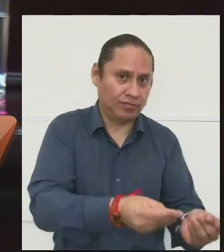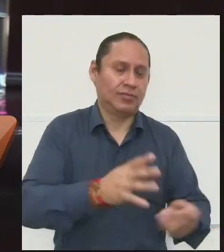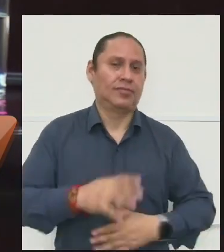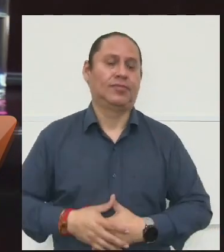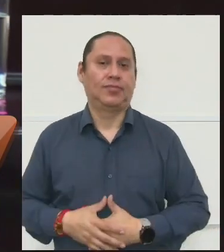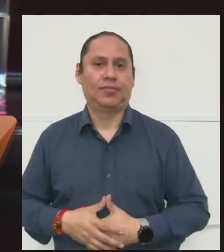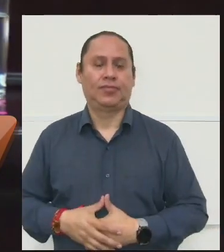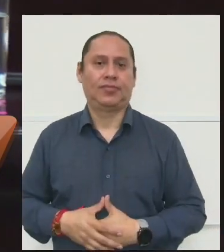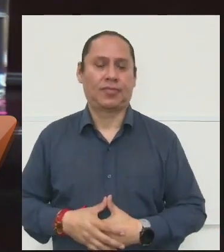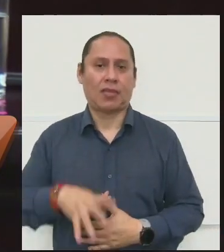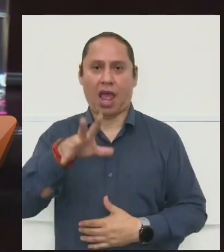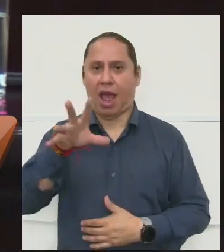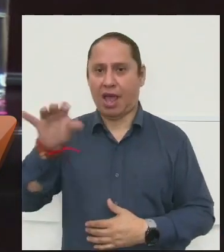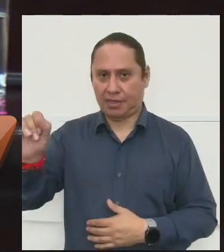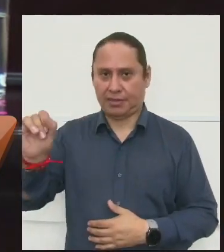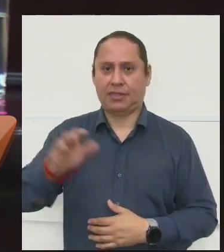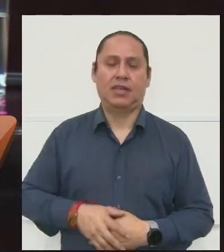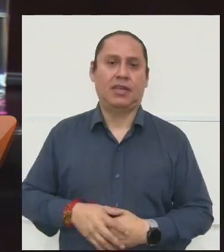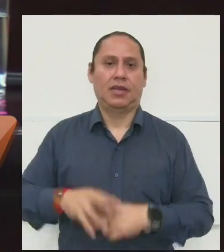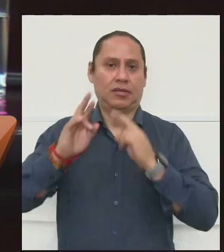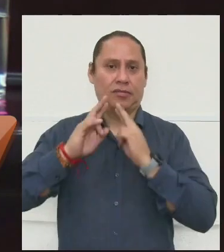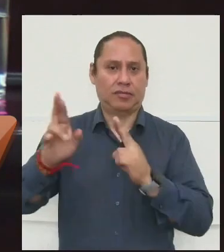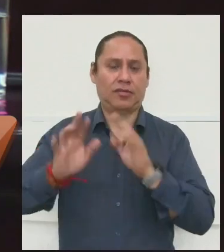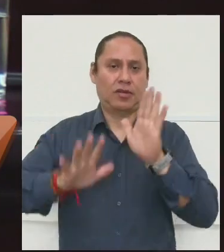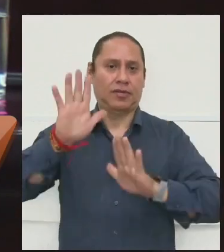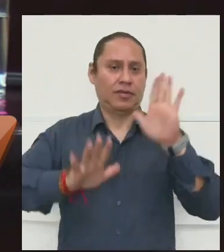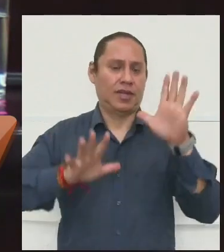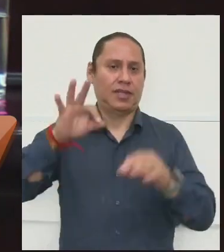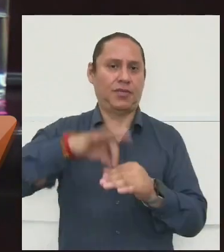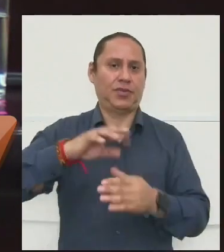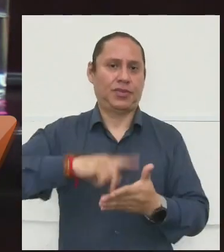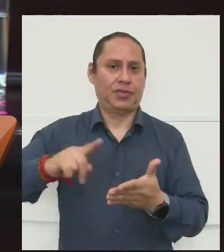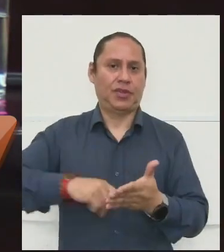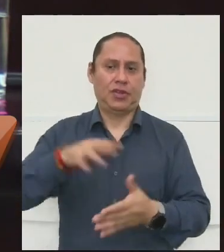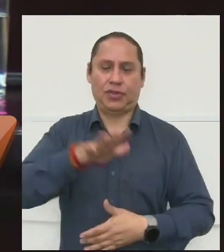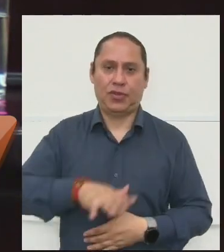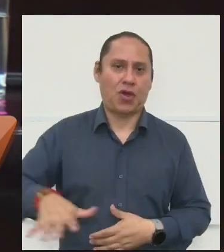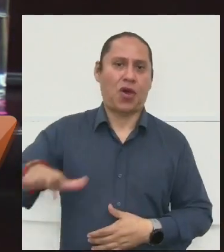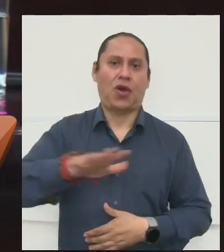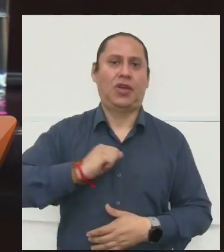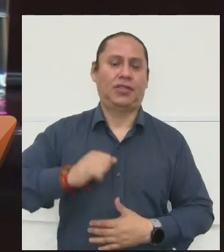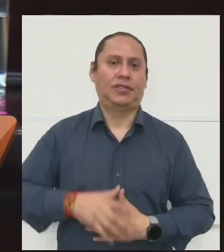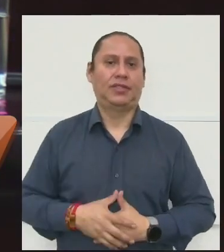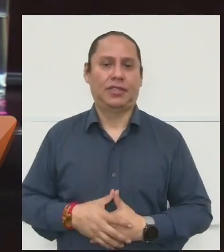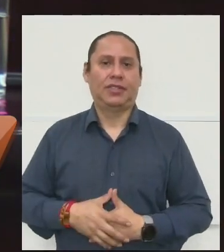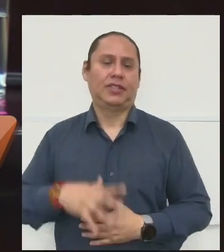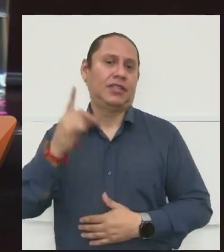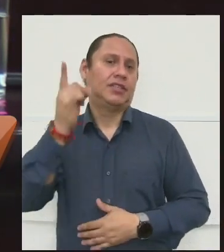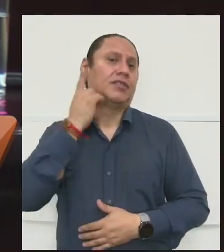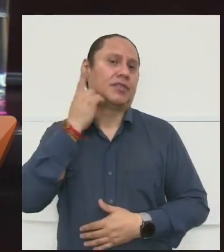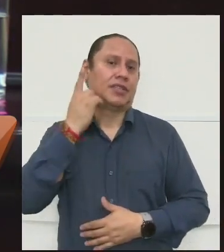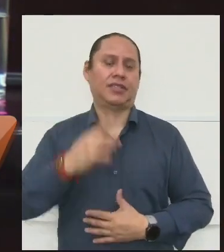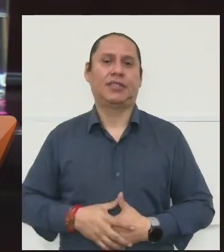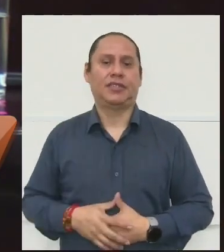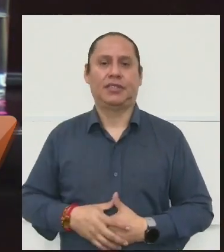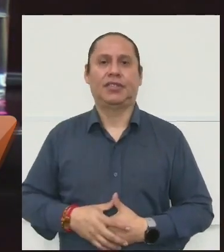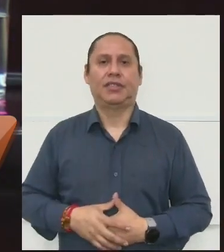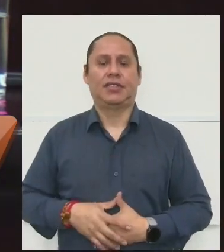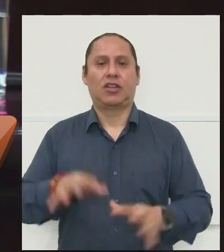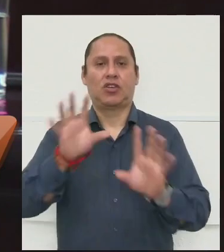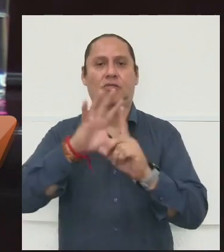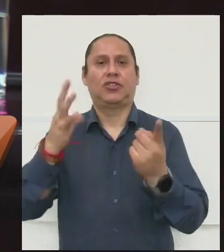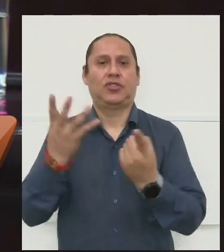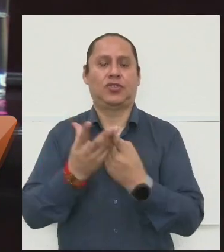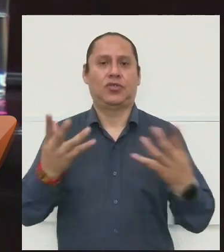Chiapas así lo resolvieron y dictaminaron por unanimidad de votos de las diputadas y diputados